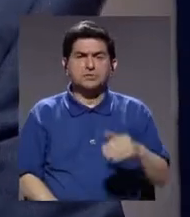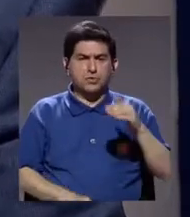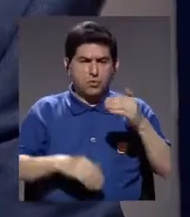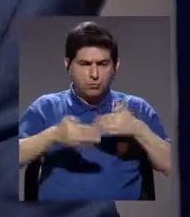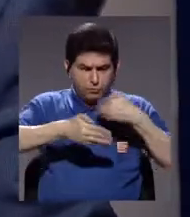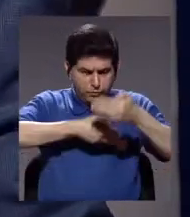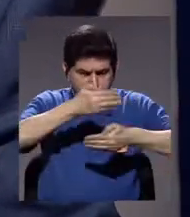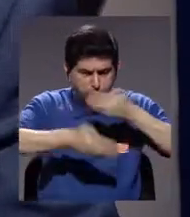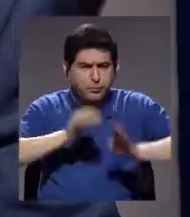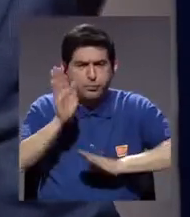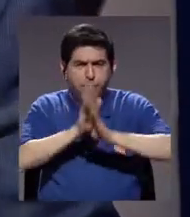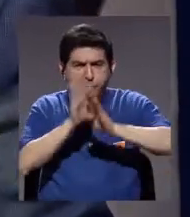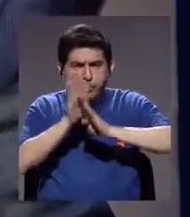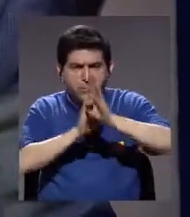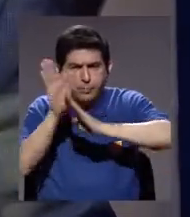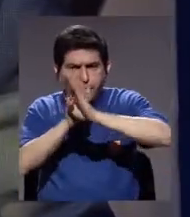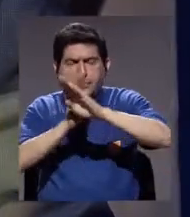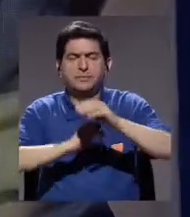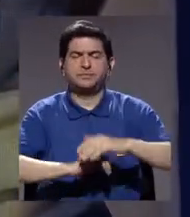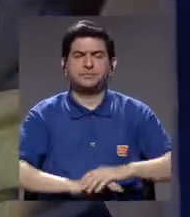en desarrollo continúa.